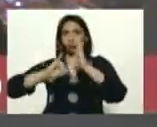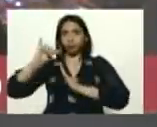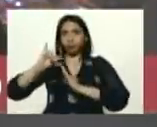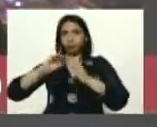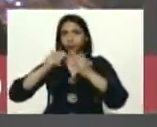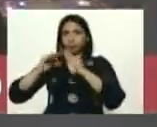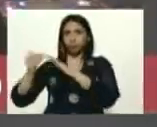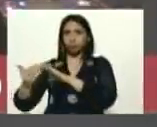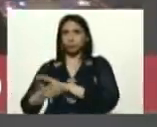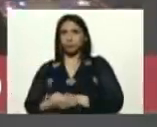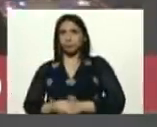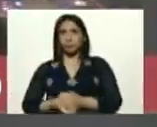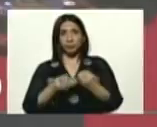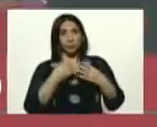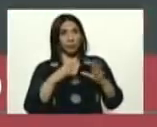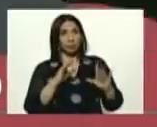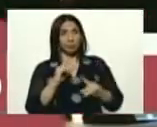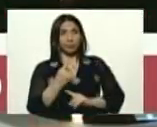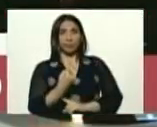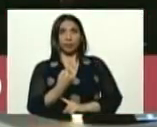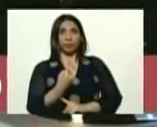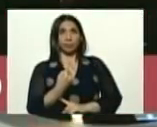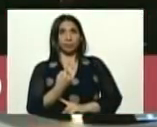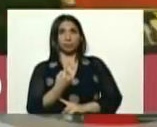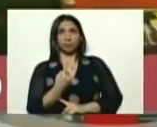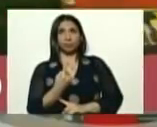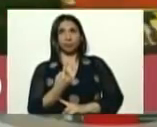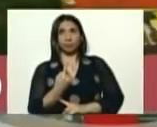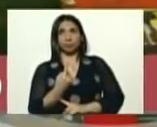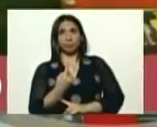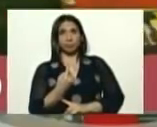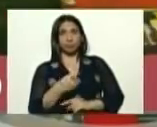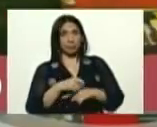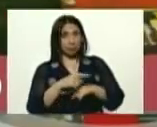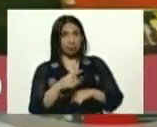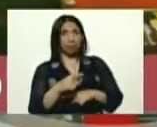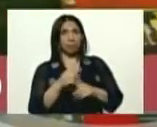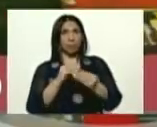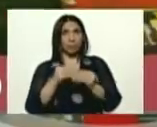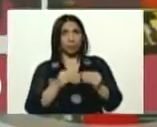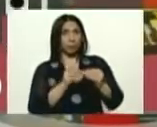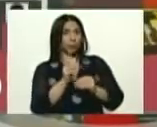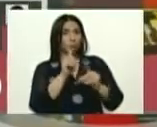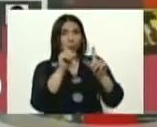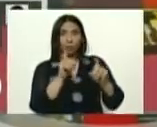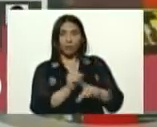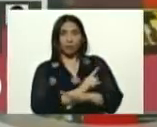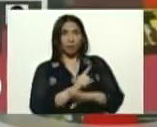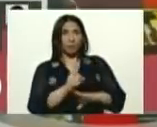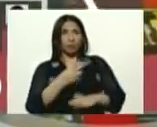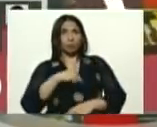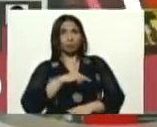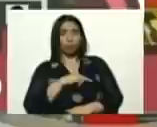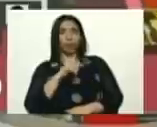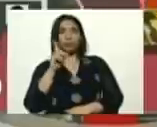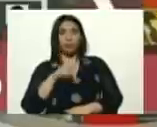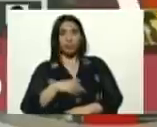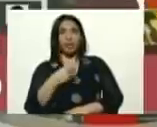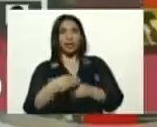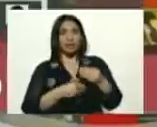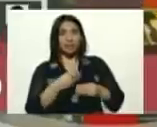comunitarios? Bueno, Boris, primero déjame corregirte. No son pruebas rápidas. Nosotros también hacemos